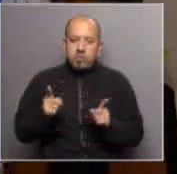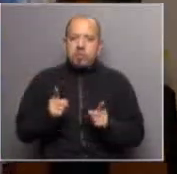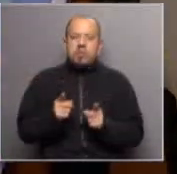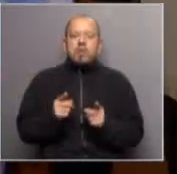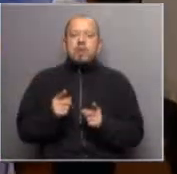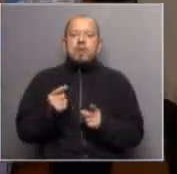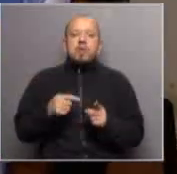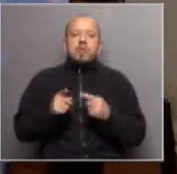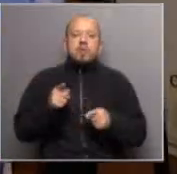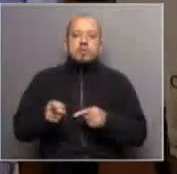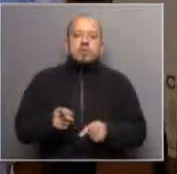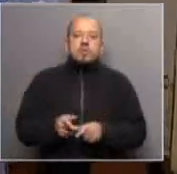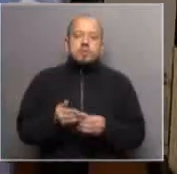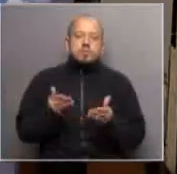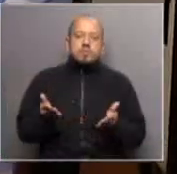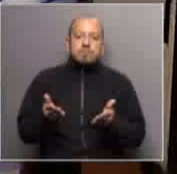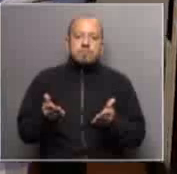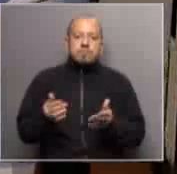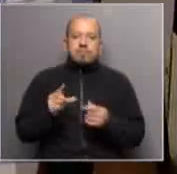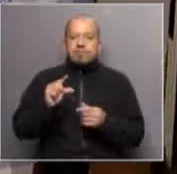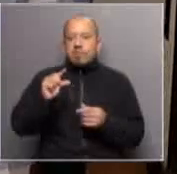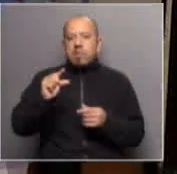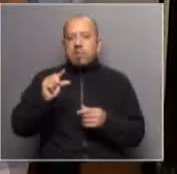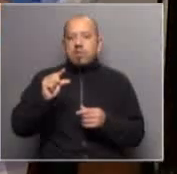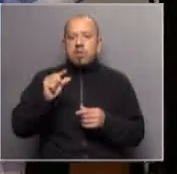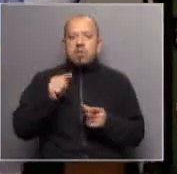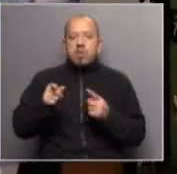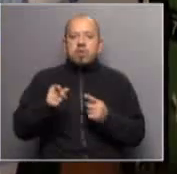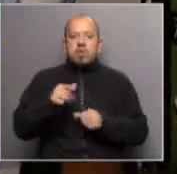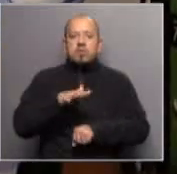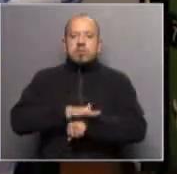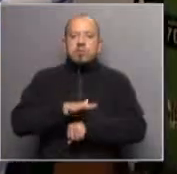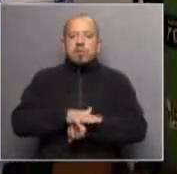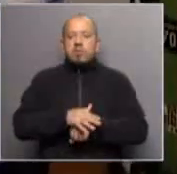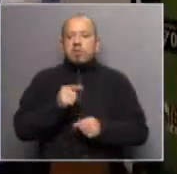ahí, en realidad, fuimos mutando un poco con las condiciones de ese momento